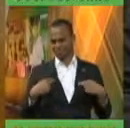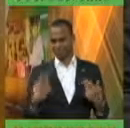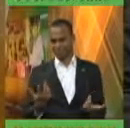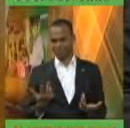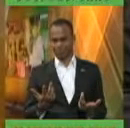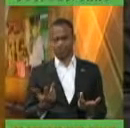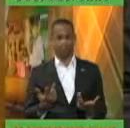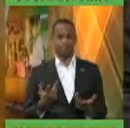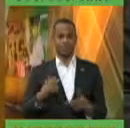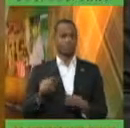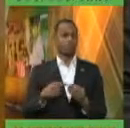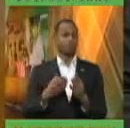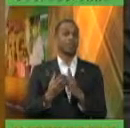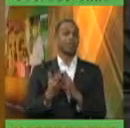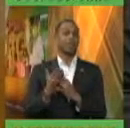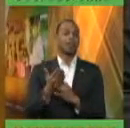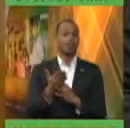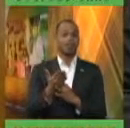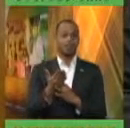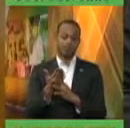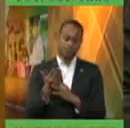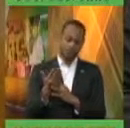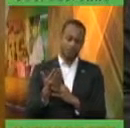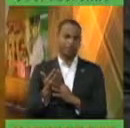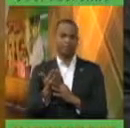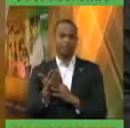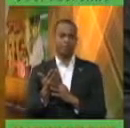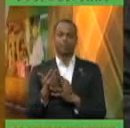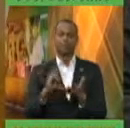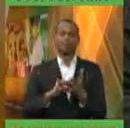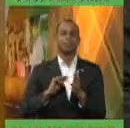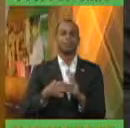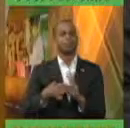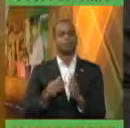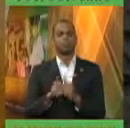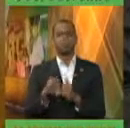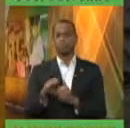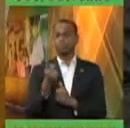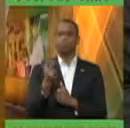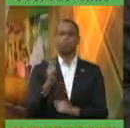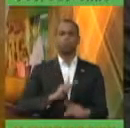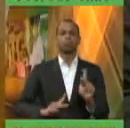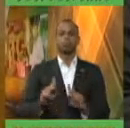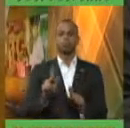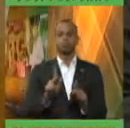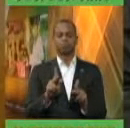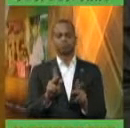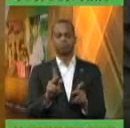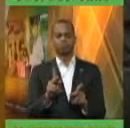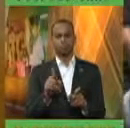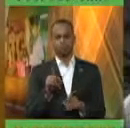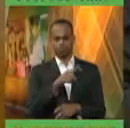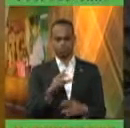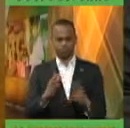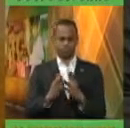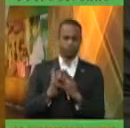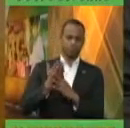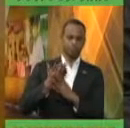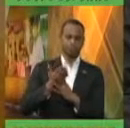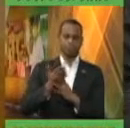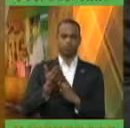cuando hablamos de accesibilidad estamos hablando de cómo puede una población acceder